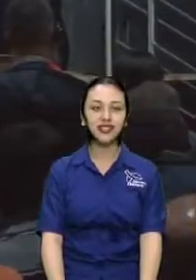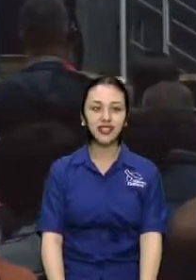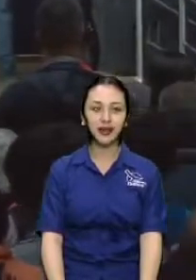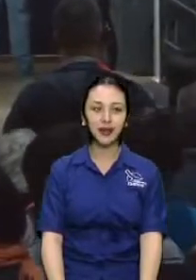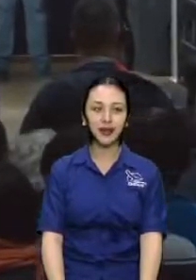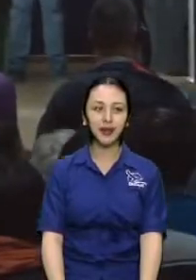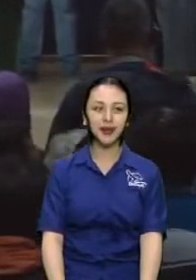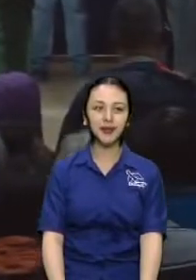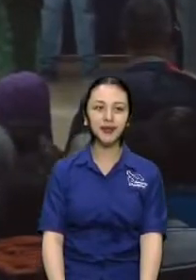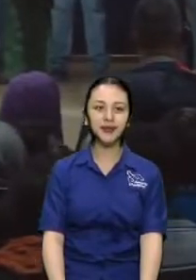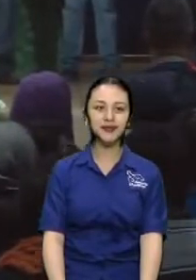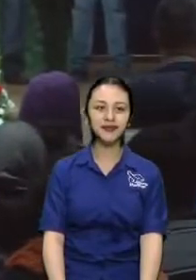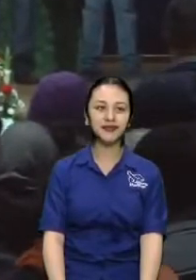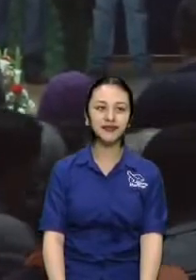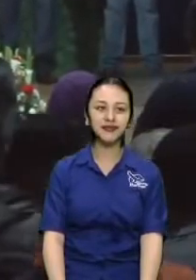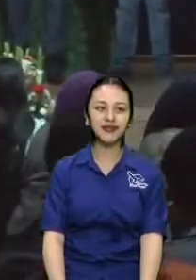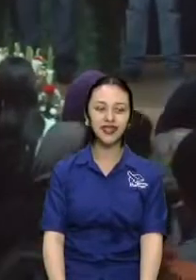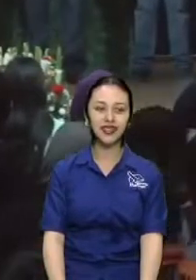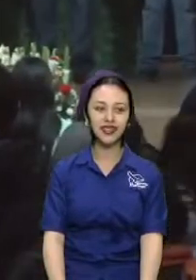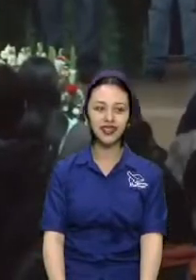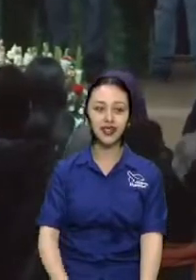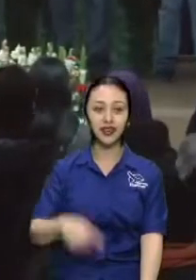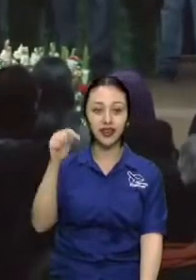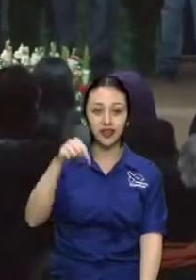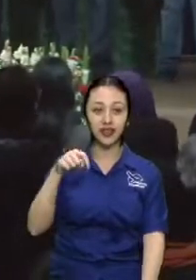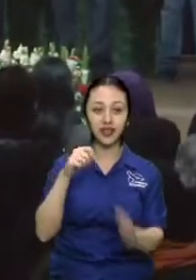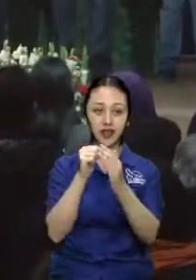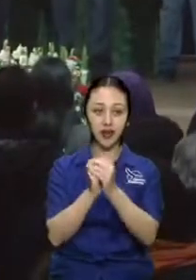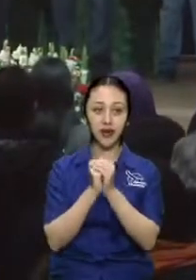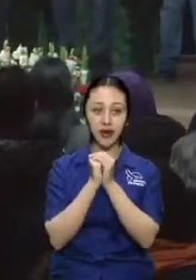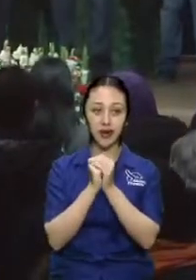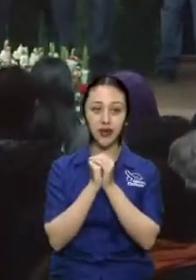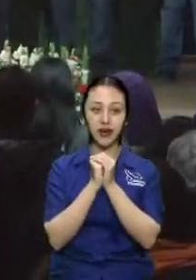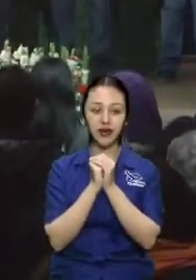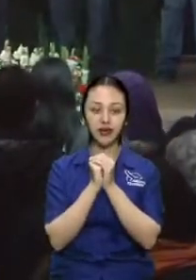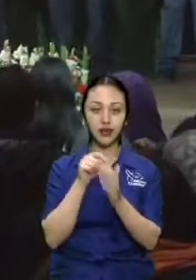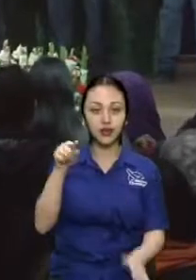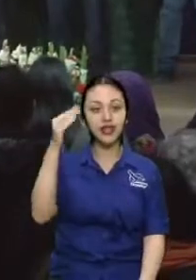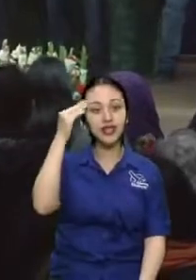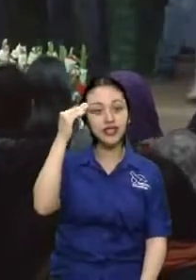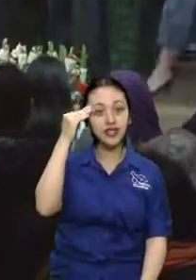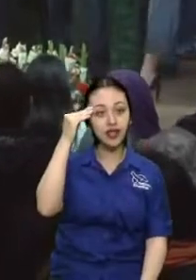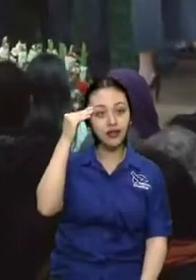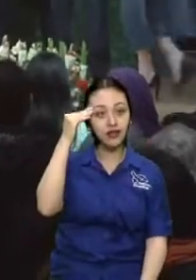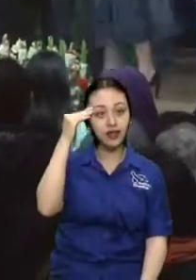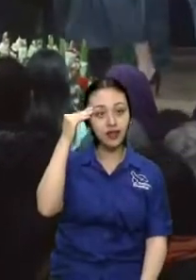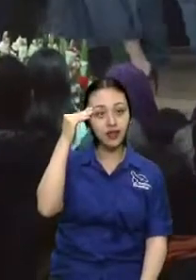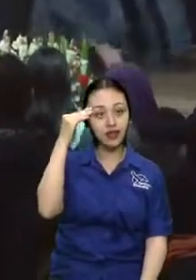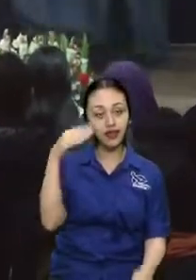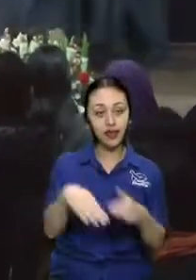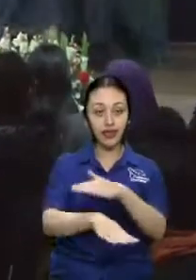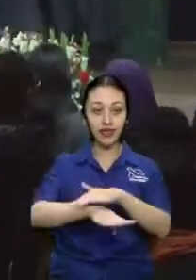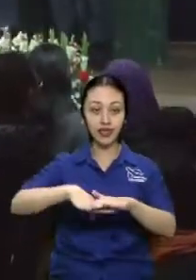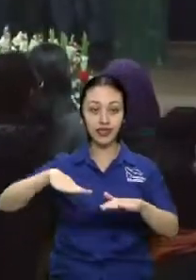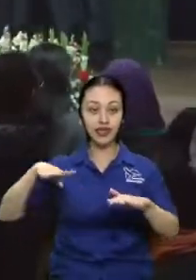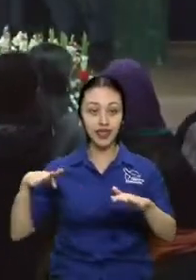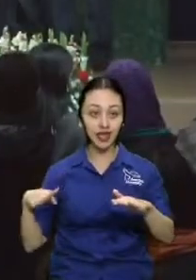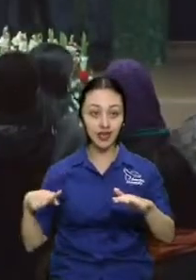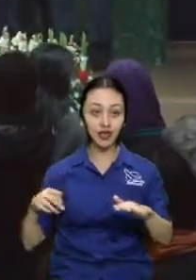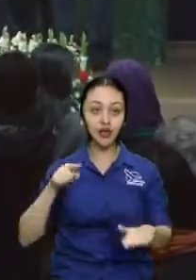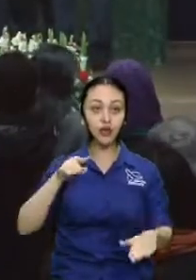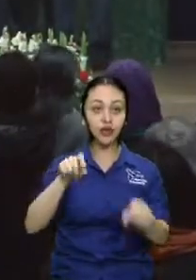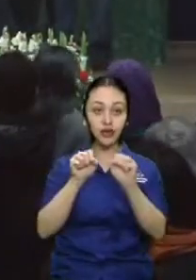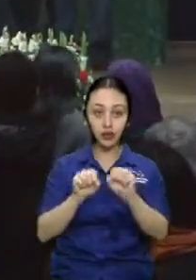Vamos a orar. Ya sabe, por esta puerta y por la puerta de aquel anexo, usted puede pasar por su porción de